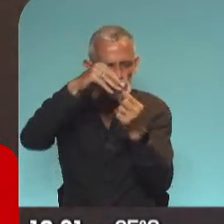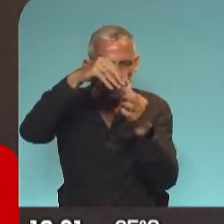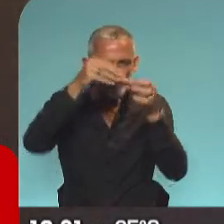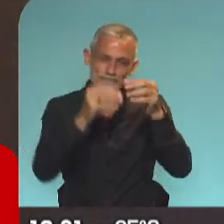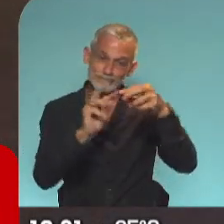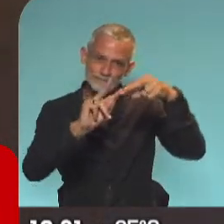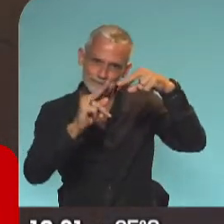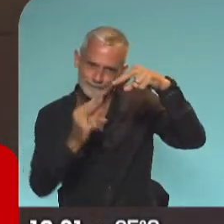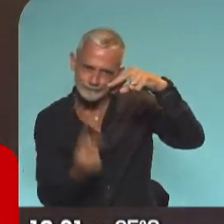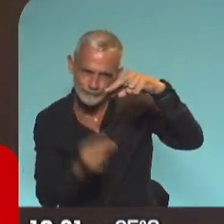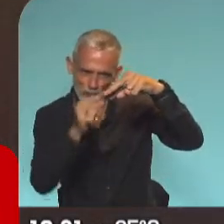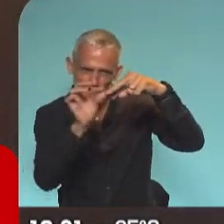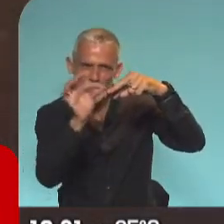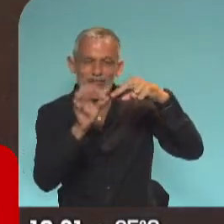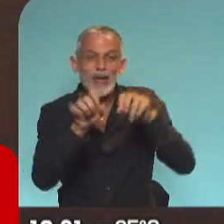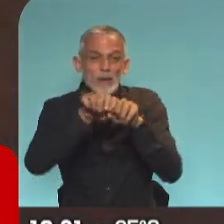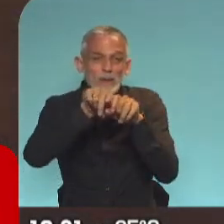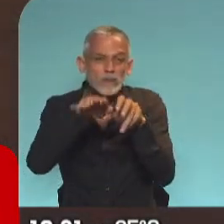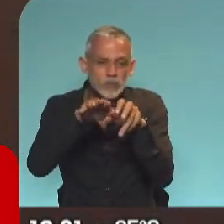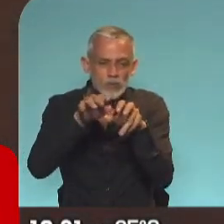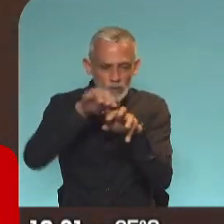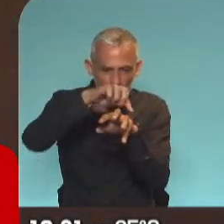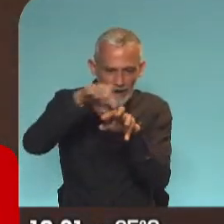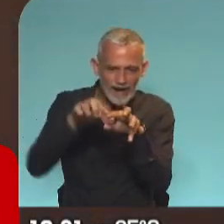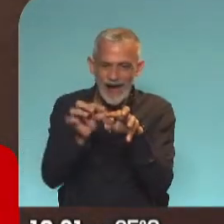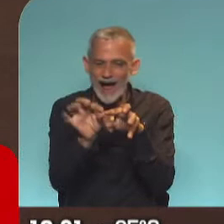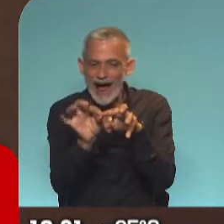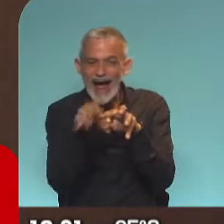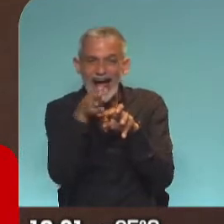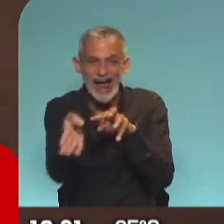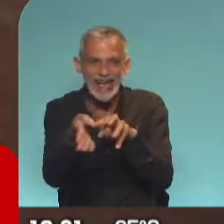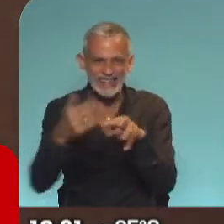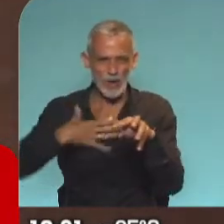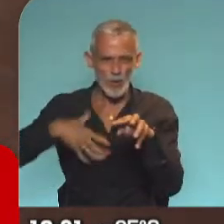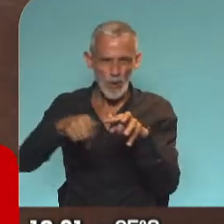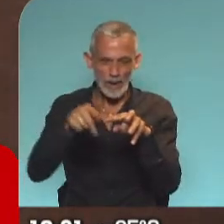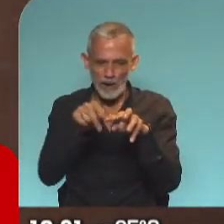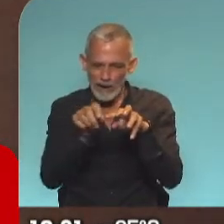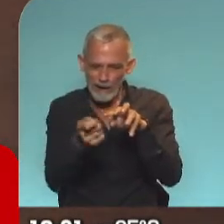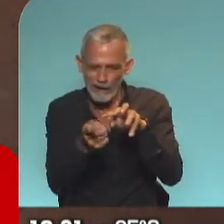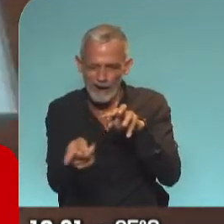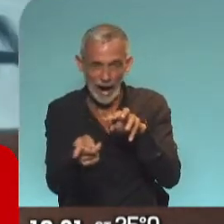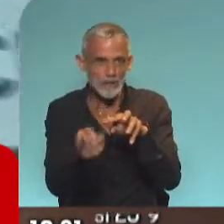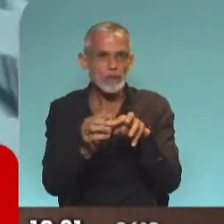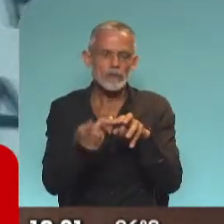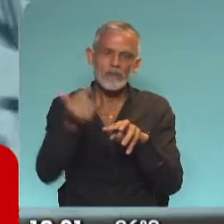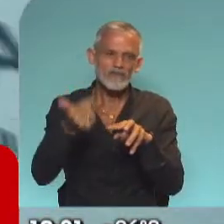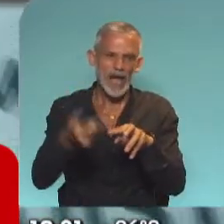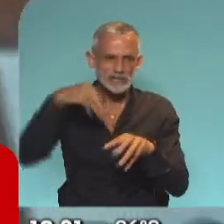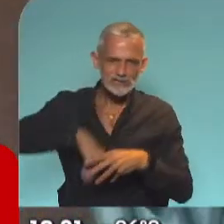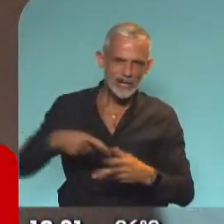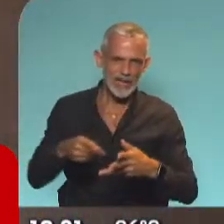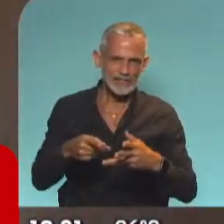utiliza el virus para entrar al organismo. Y le voy a contar por qué la preocupación, porque